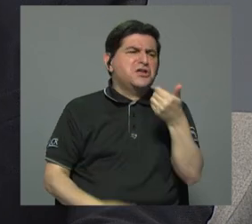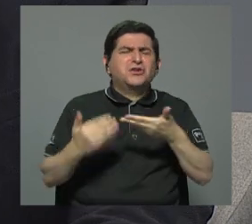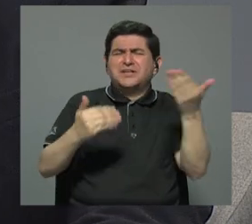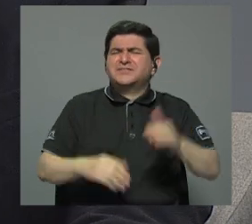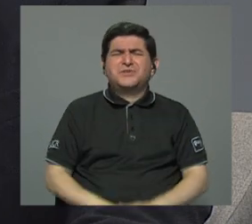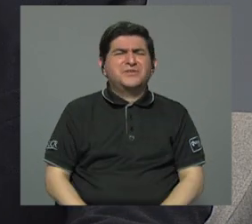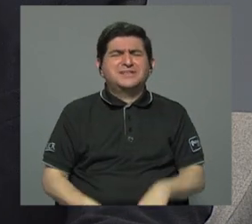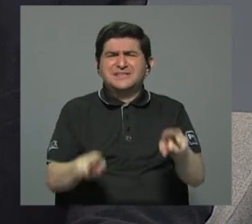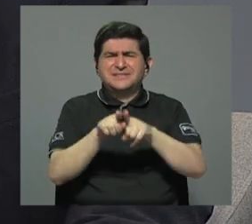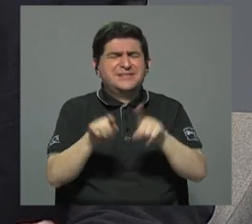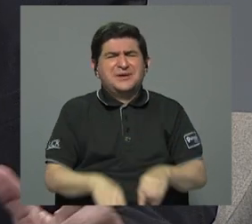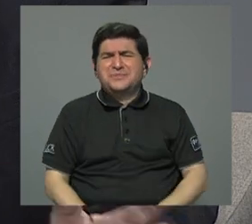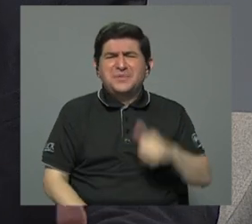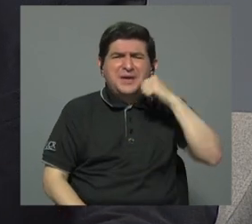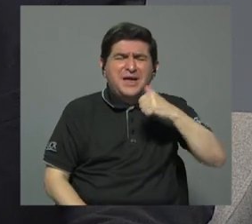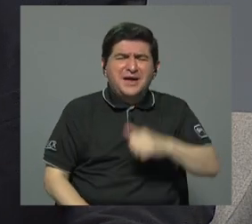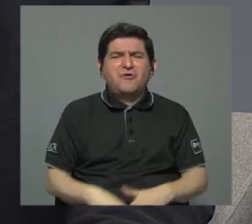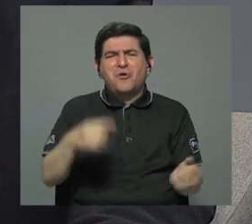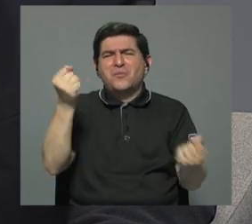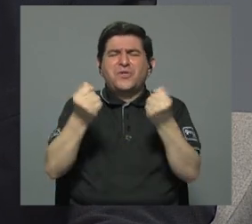charlatanadas, ¿no? Como el tema de los BMW